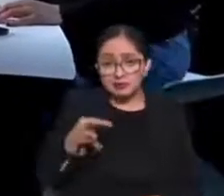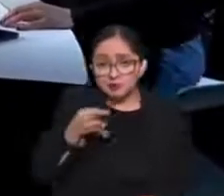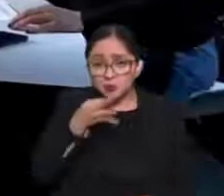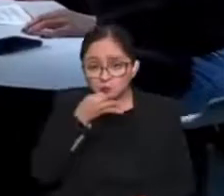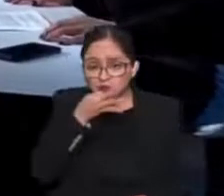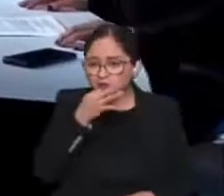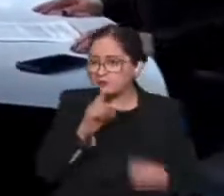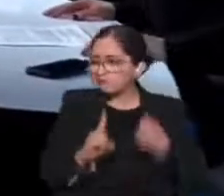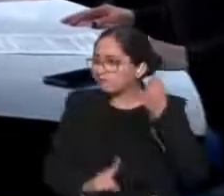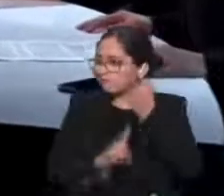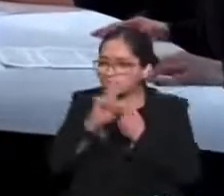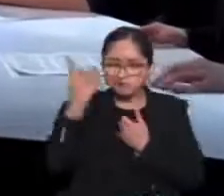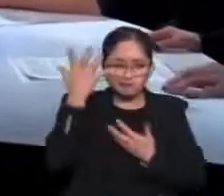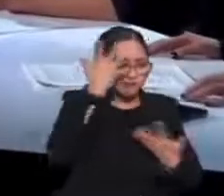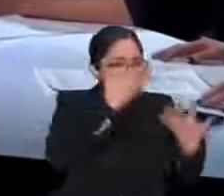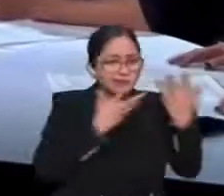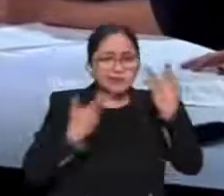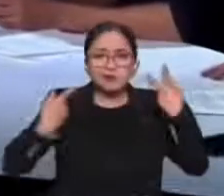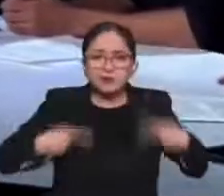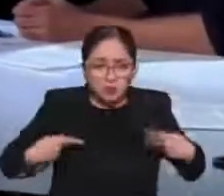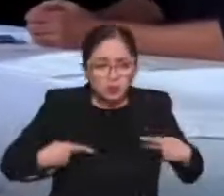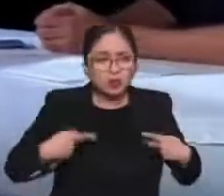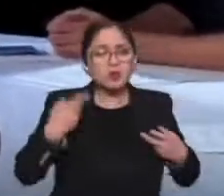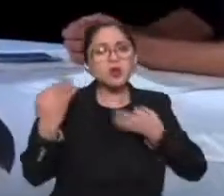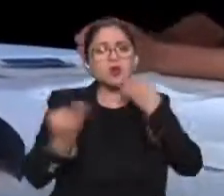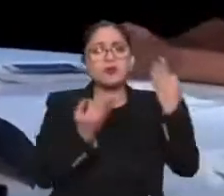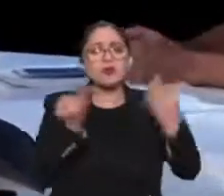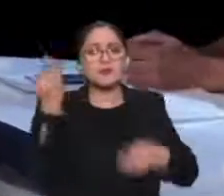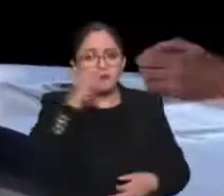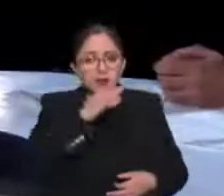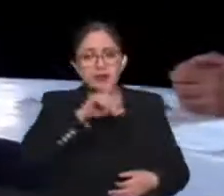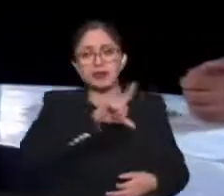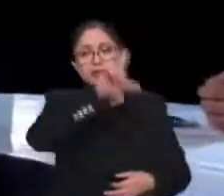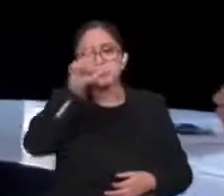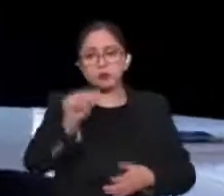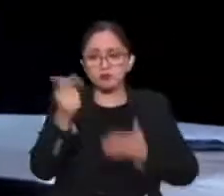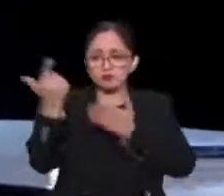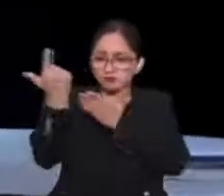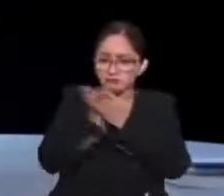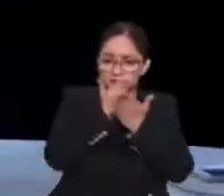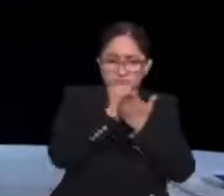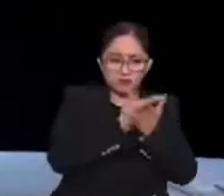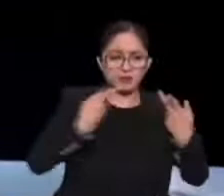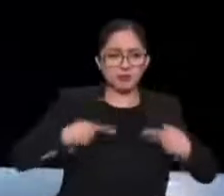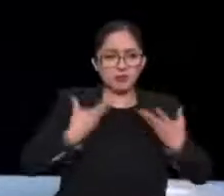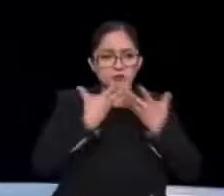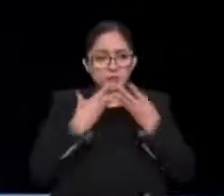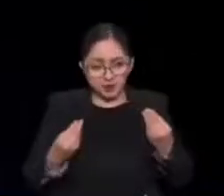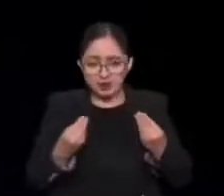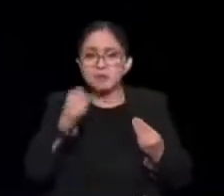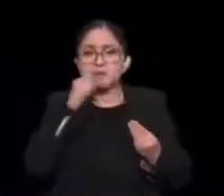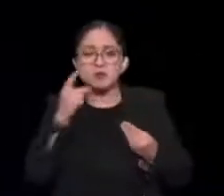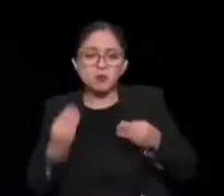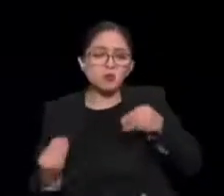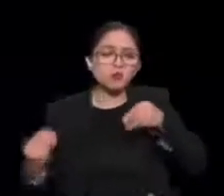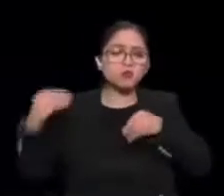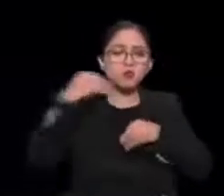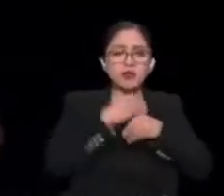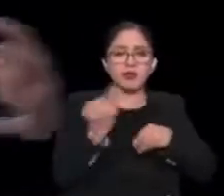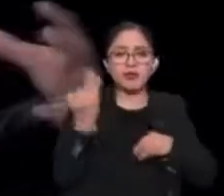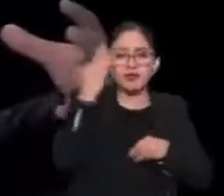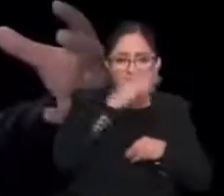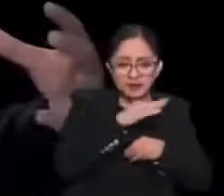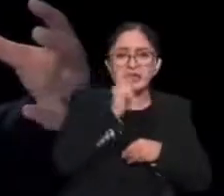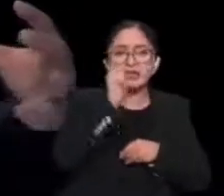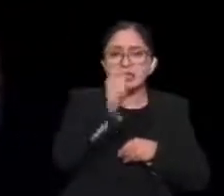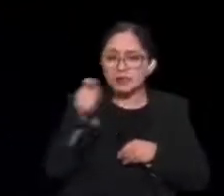gente al final lo que más difundió fueron las listas de desaparecidos. Obviamente se colocaron algunos datos falsos. Pero lo que es loable es que hubo una especie de